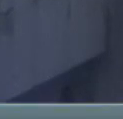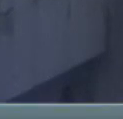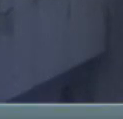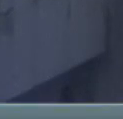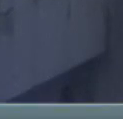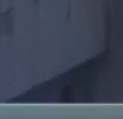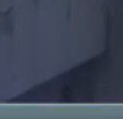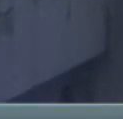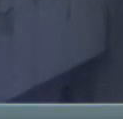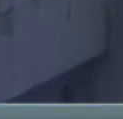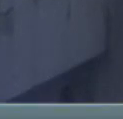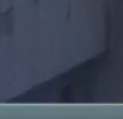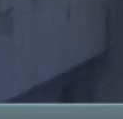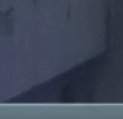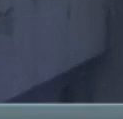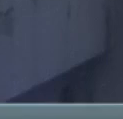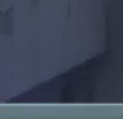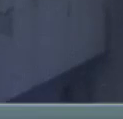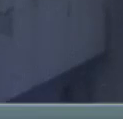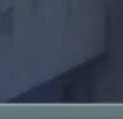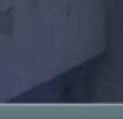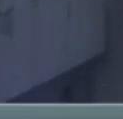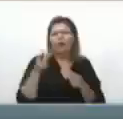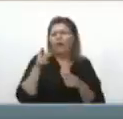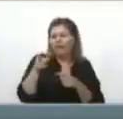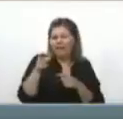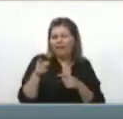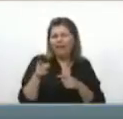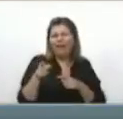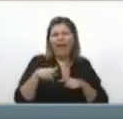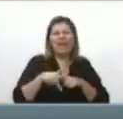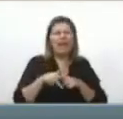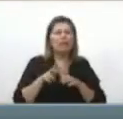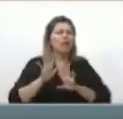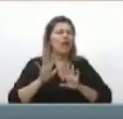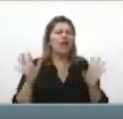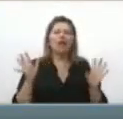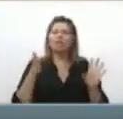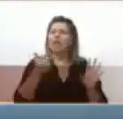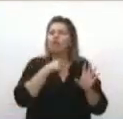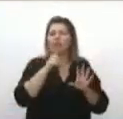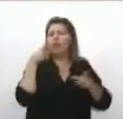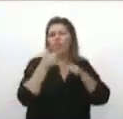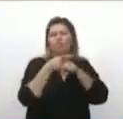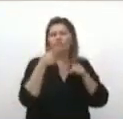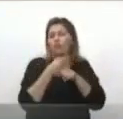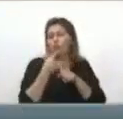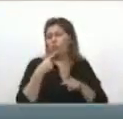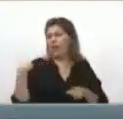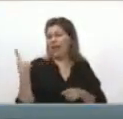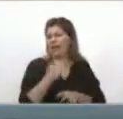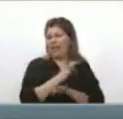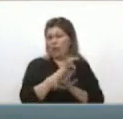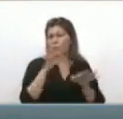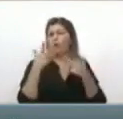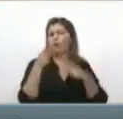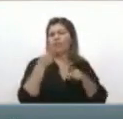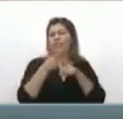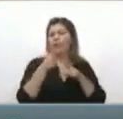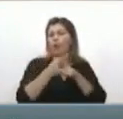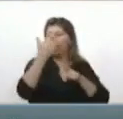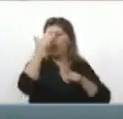quedó plasmado creo más que nada cuando habló Luis juez no voy a discutir señora presidente porque Ninguno de los que está acá Tiene facultades para discutir la